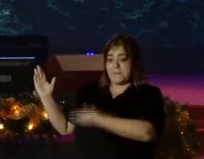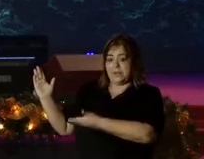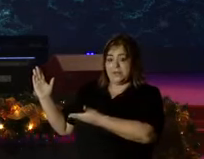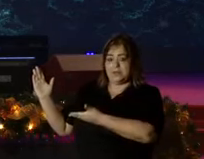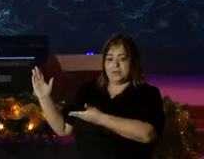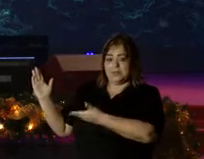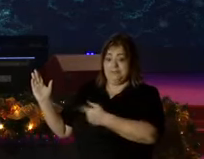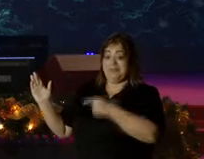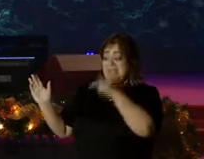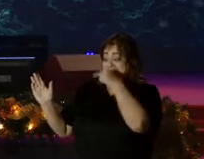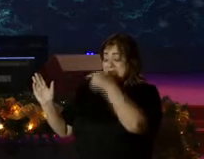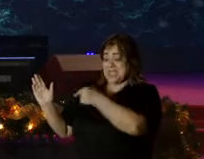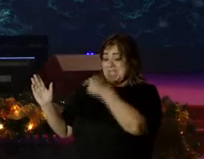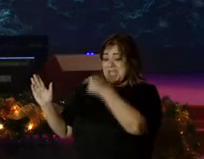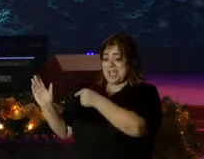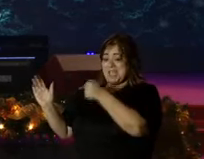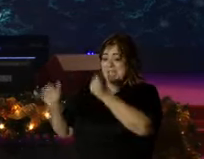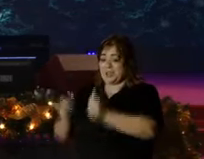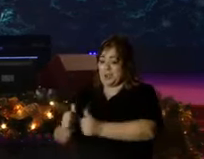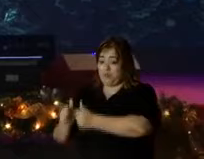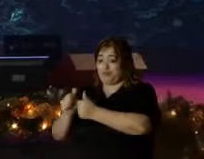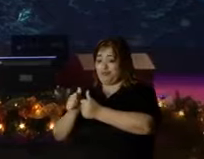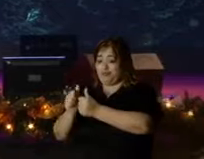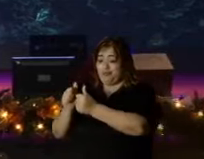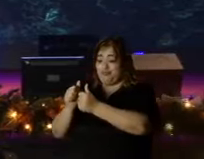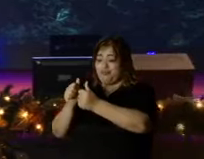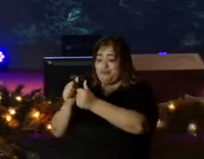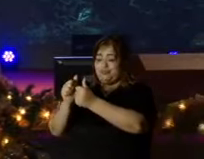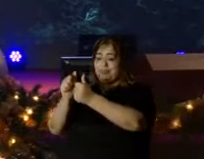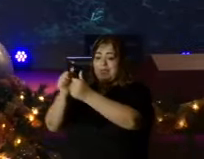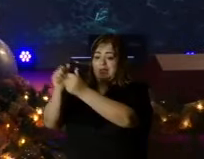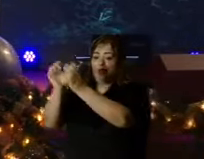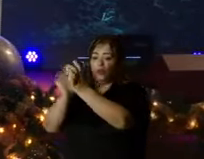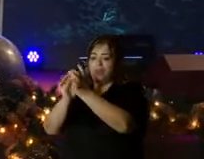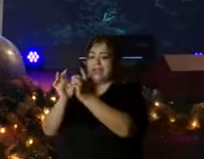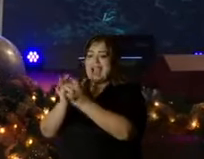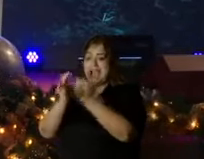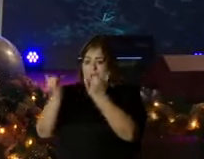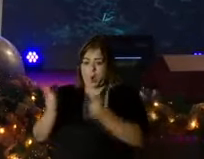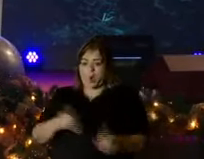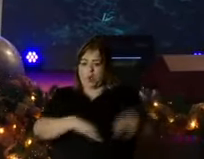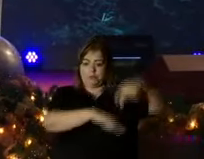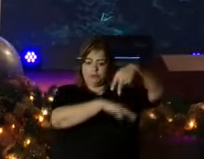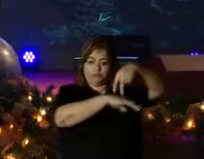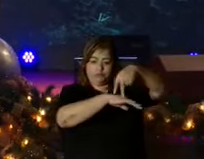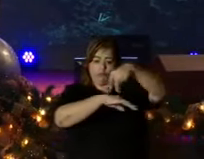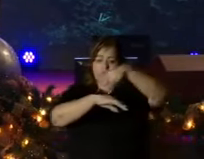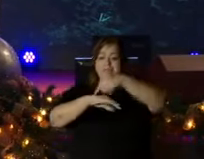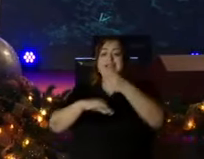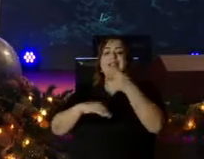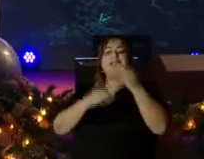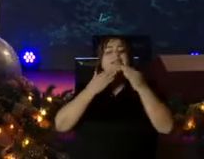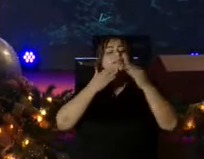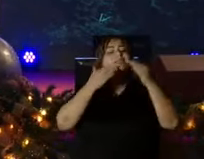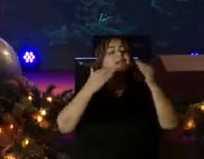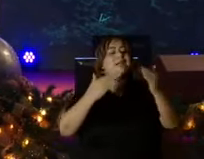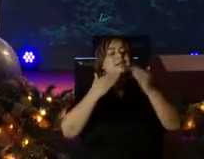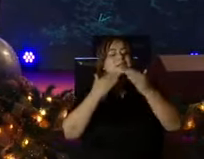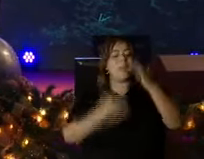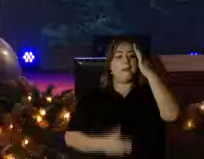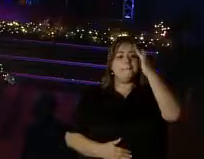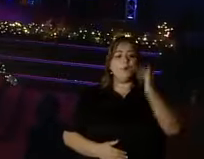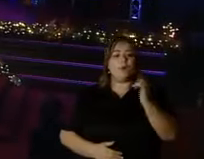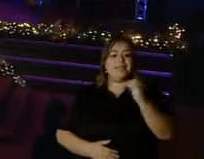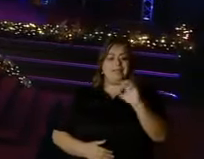Que camine a tu lado. Póngase de pie, vamos a darle gracias al Señor. Gracias por Yadira, gracias por los